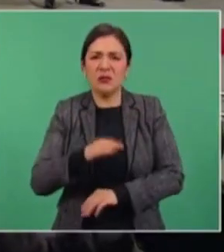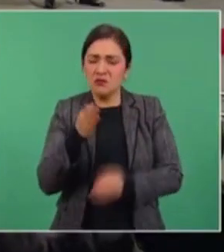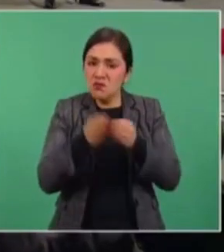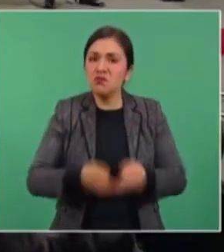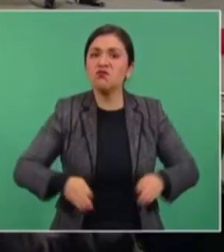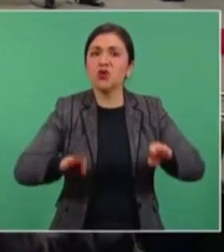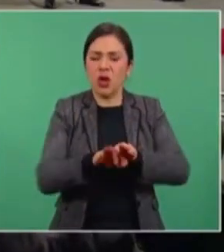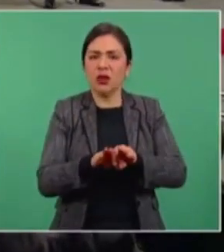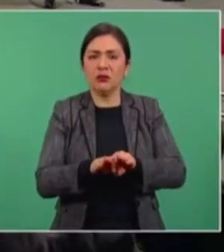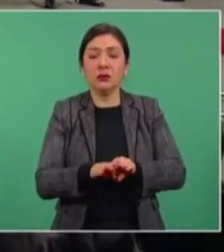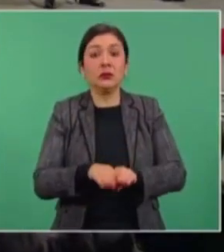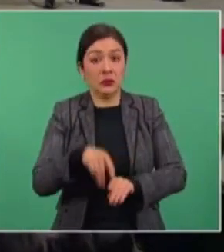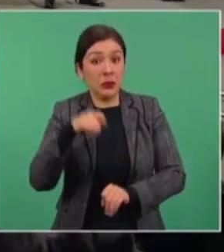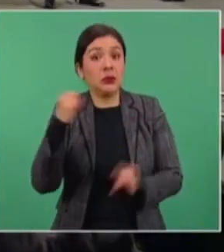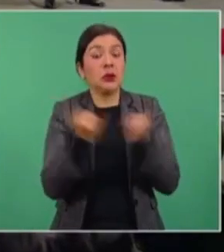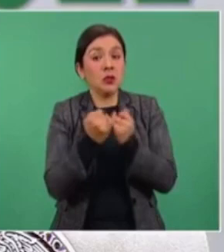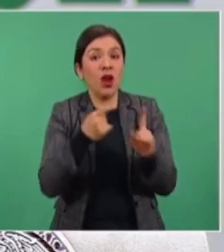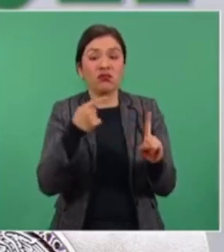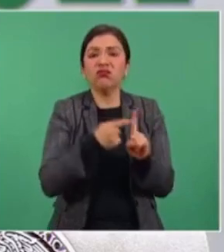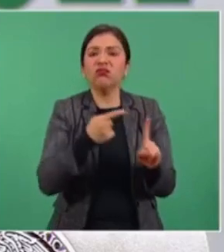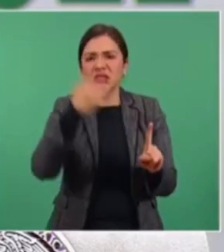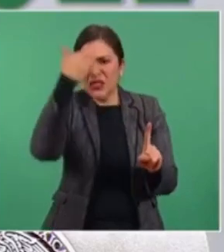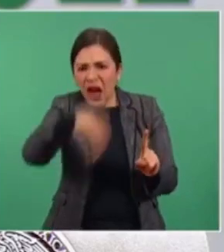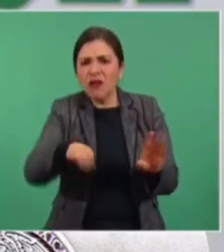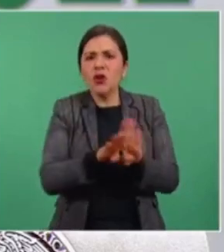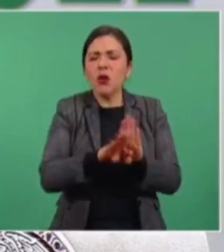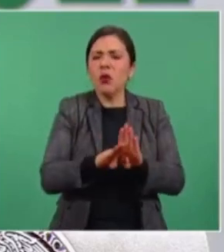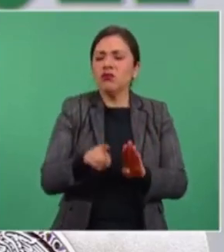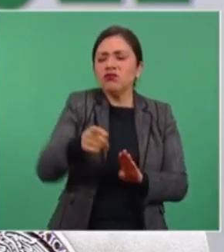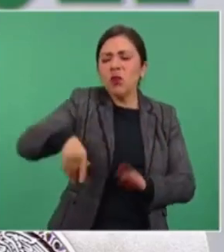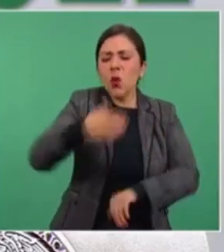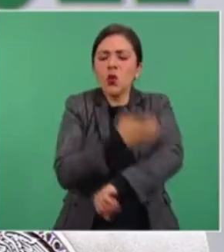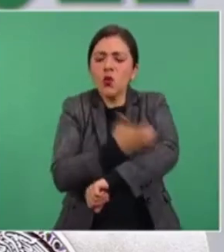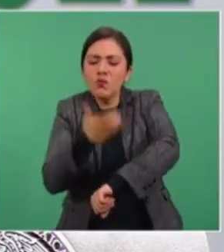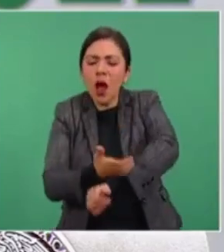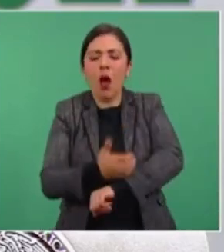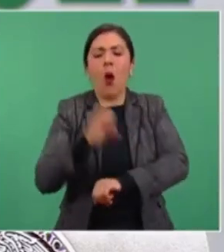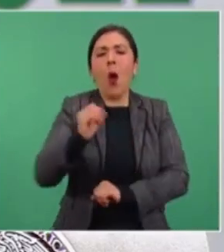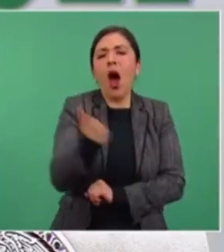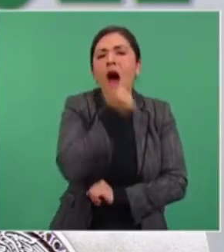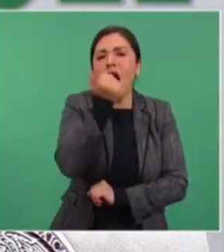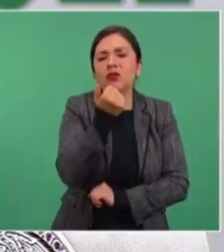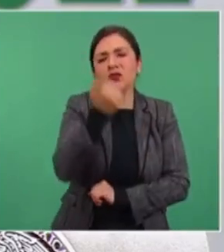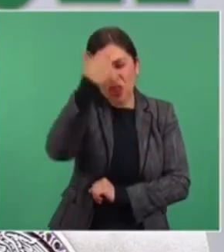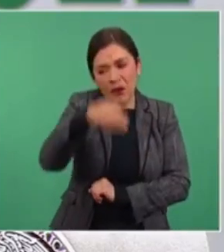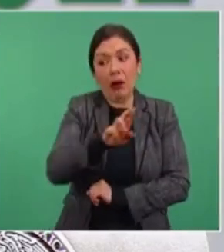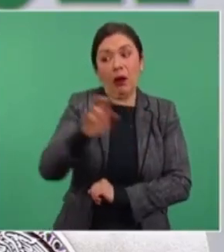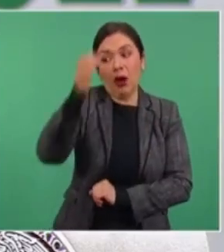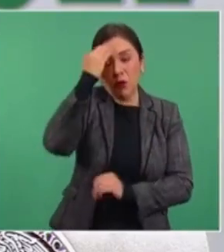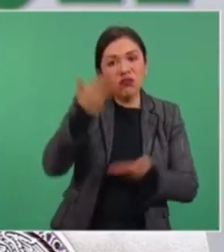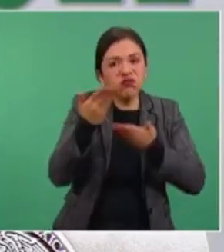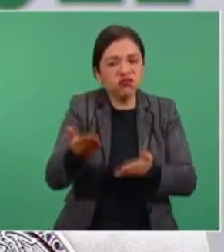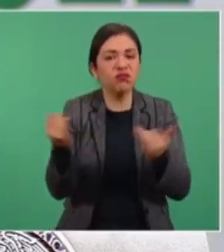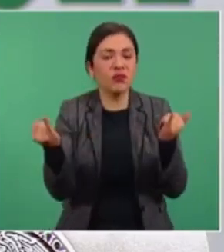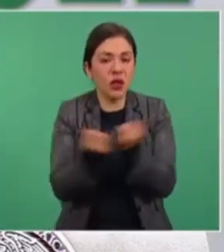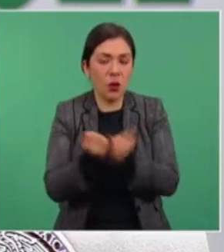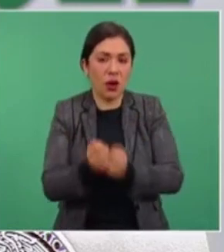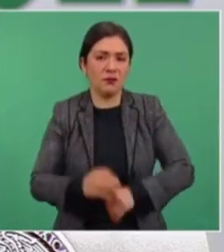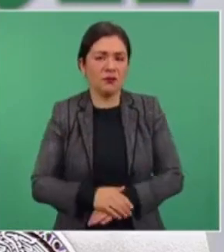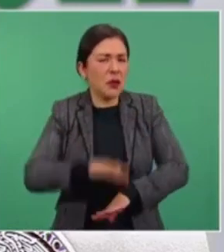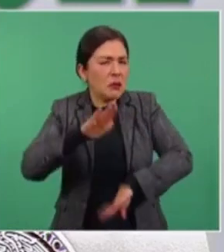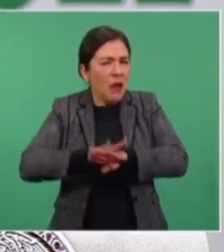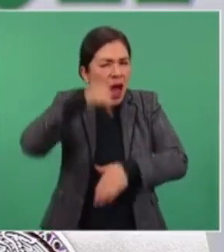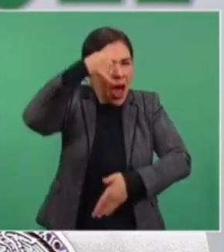entrega de sus conocimientos a sus discípulos y a sus compañeros de profesión, hombre de cultura singular e